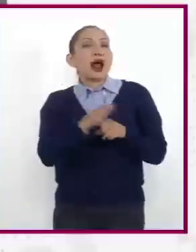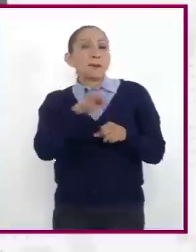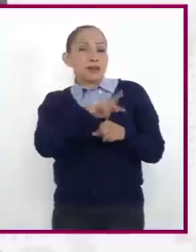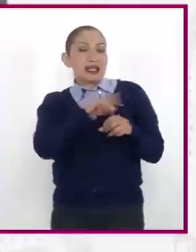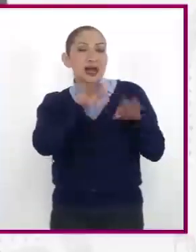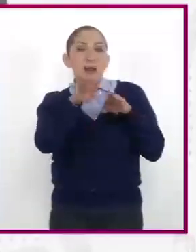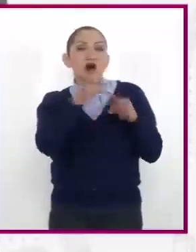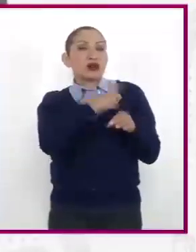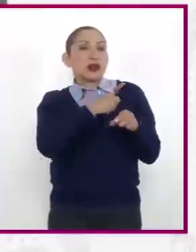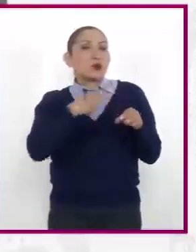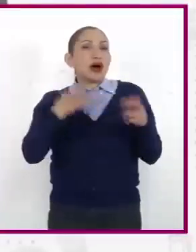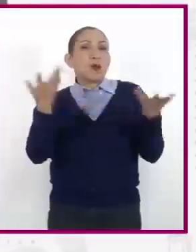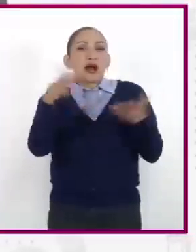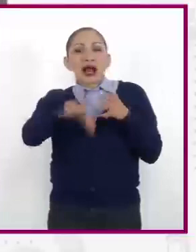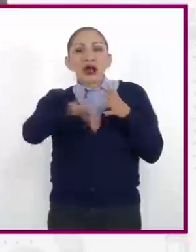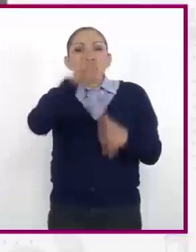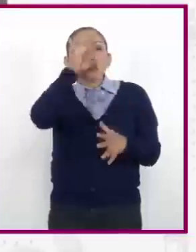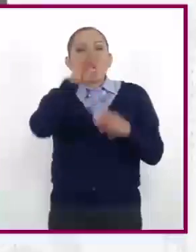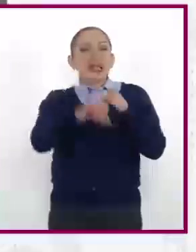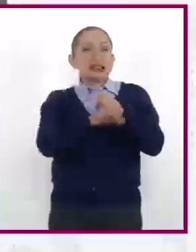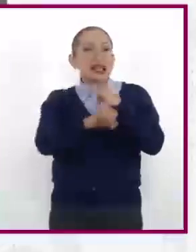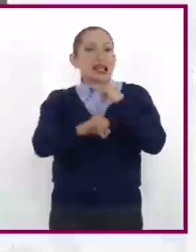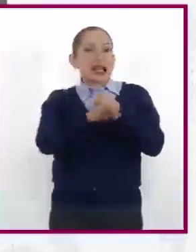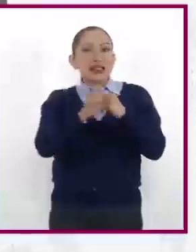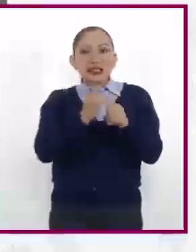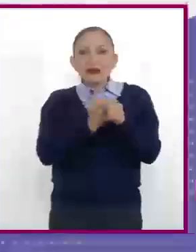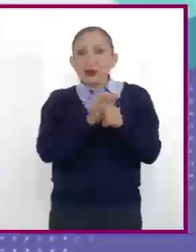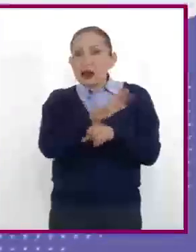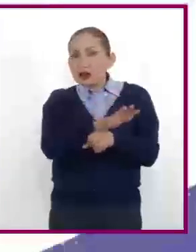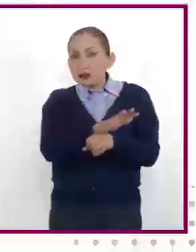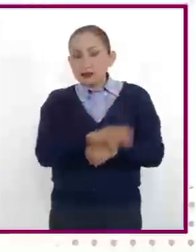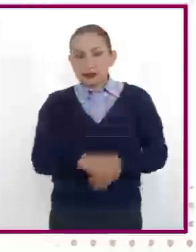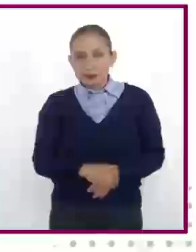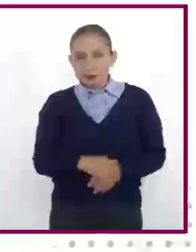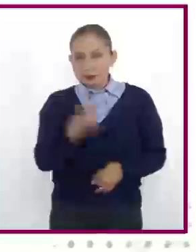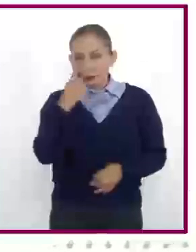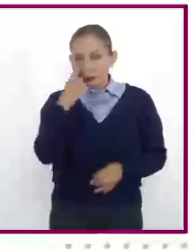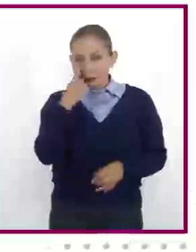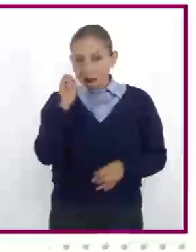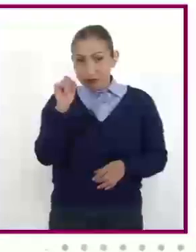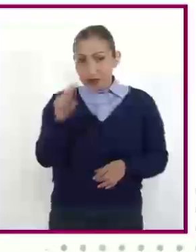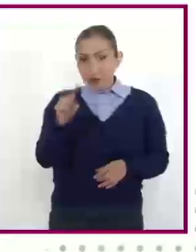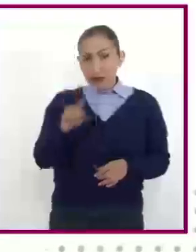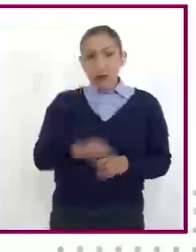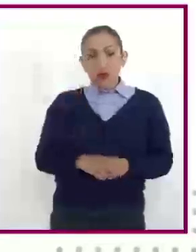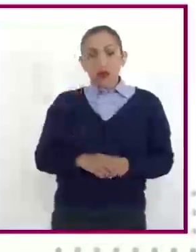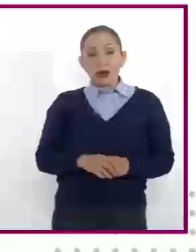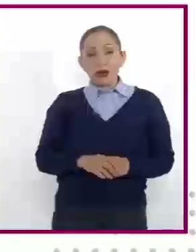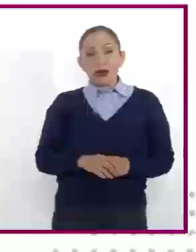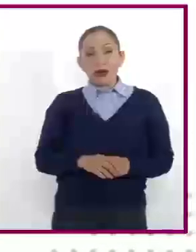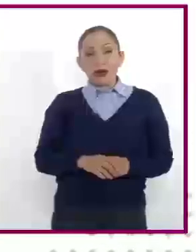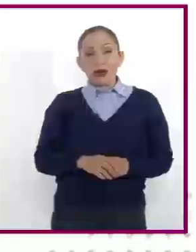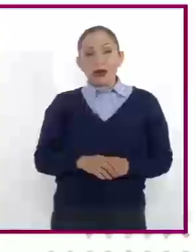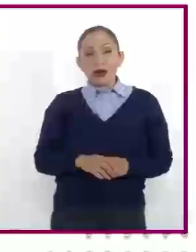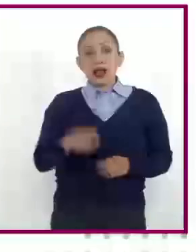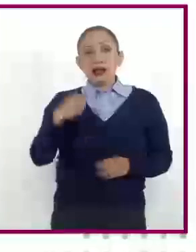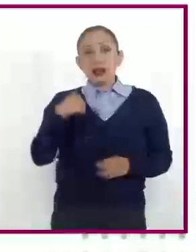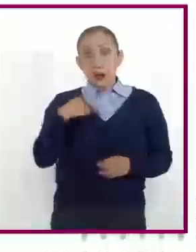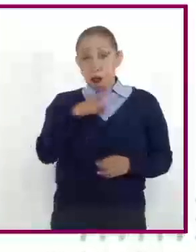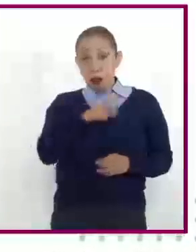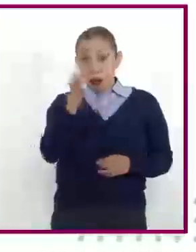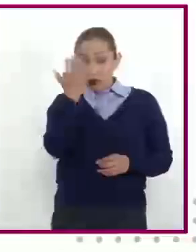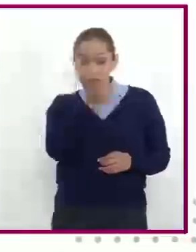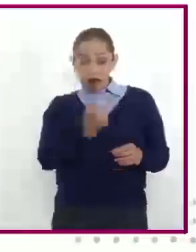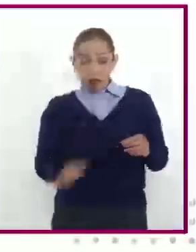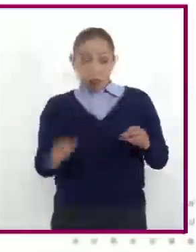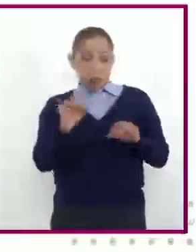se deben realizar para buscar información en acervos digitales? Pues de acuerdo con Monero, el ser competente en la